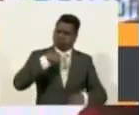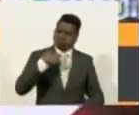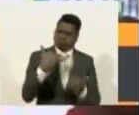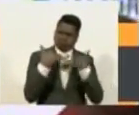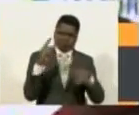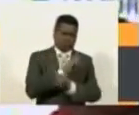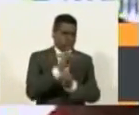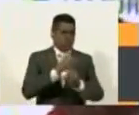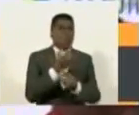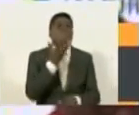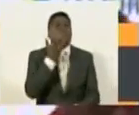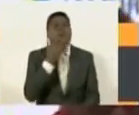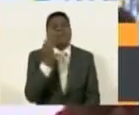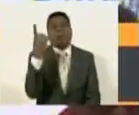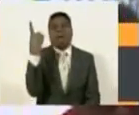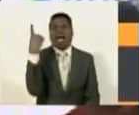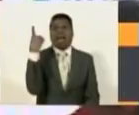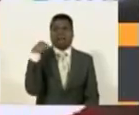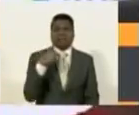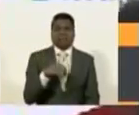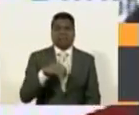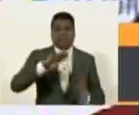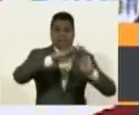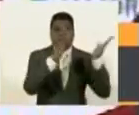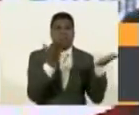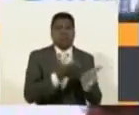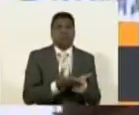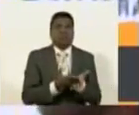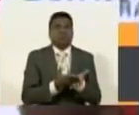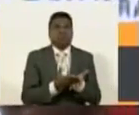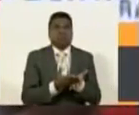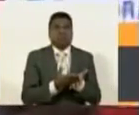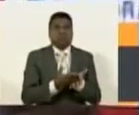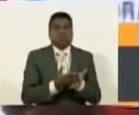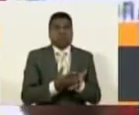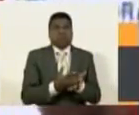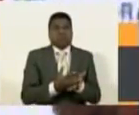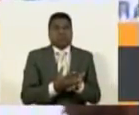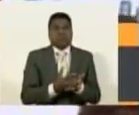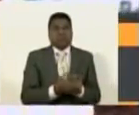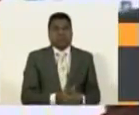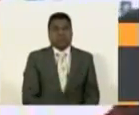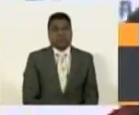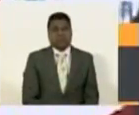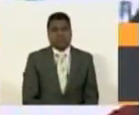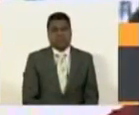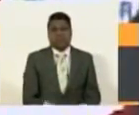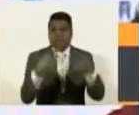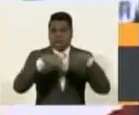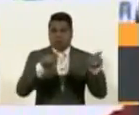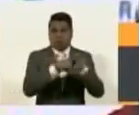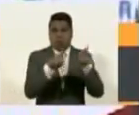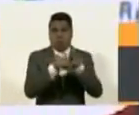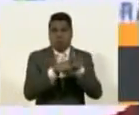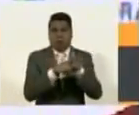Ayer, por ejemplo, en el mundo se corrió la versión, un laboratorio montado así,